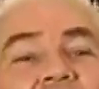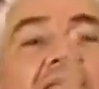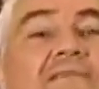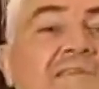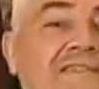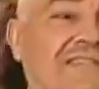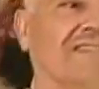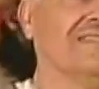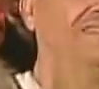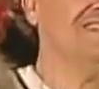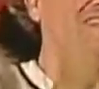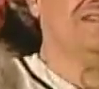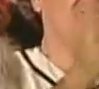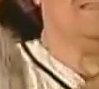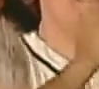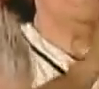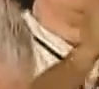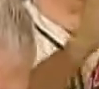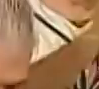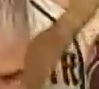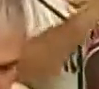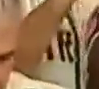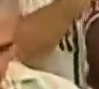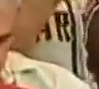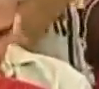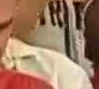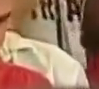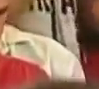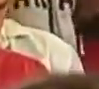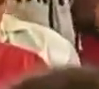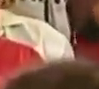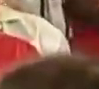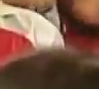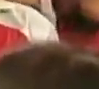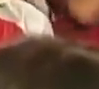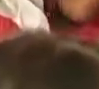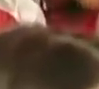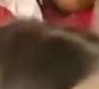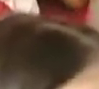aplauso Buenas tardes Venezuela patria